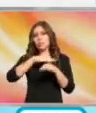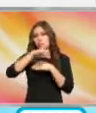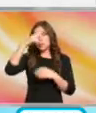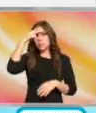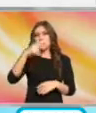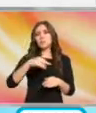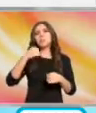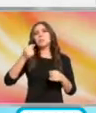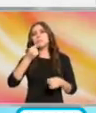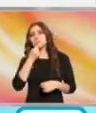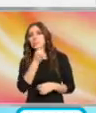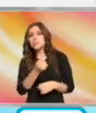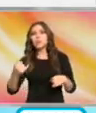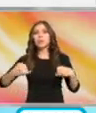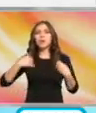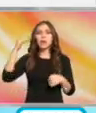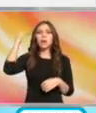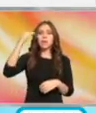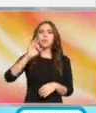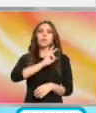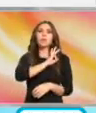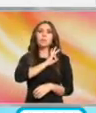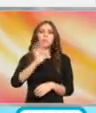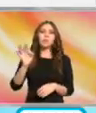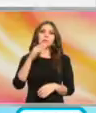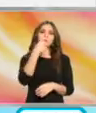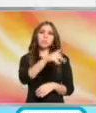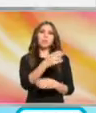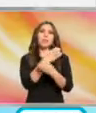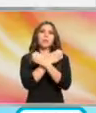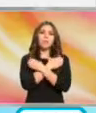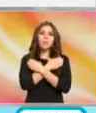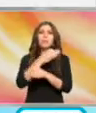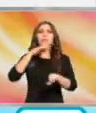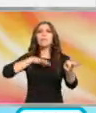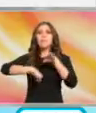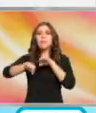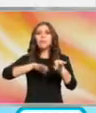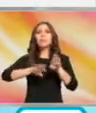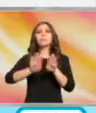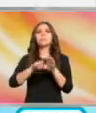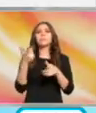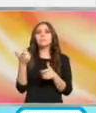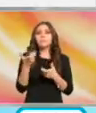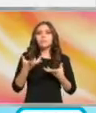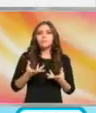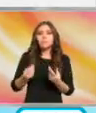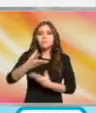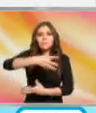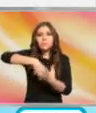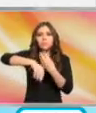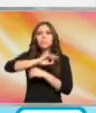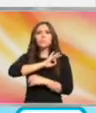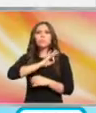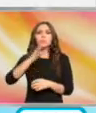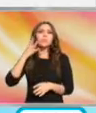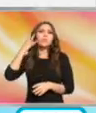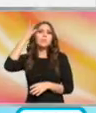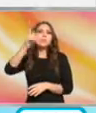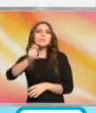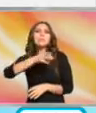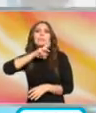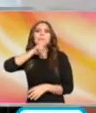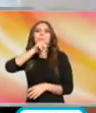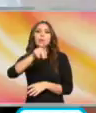todos, niños, jóvenes, adultos, vamos a lograr en la educación, en el trabajo, en la economía, brillar con